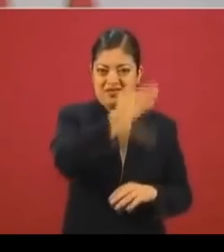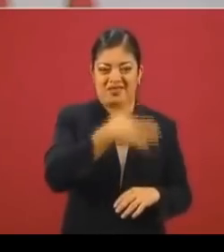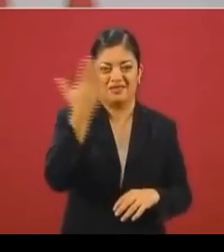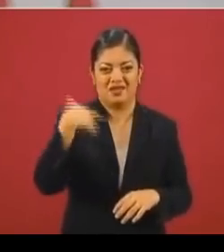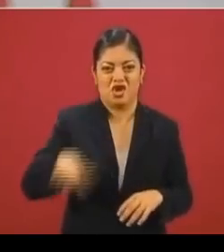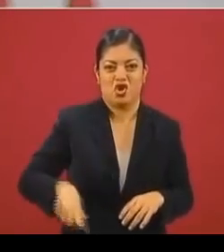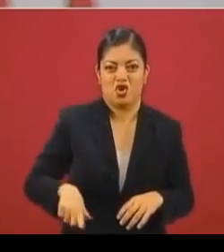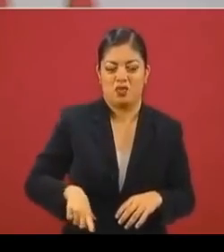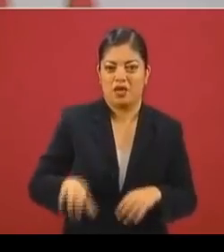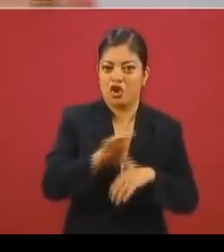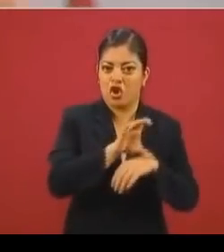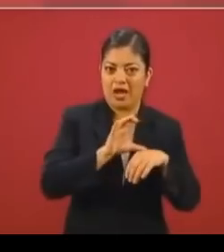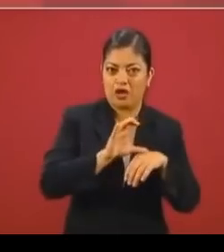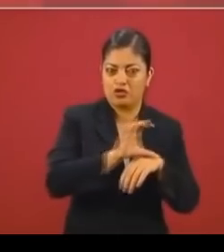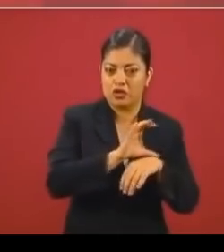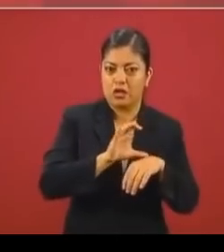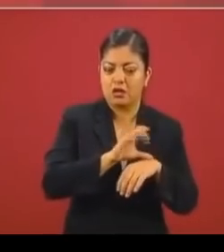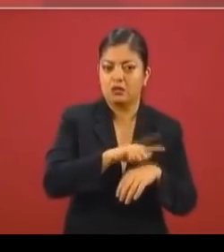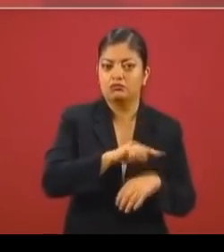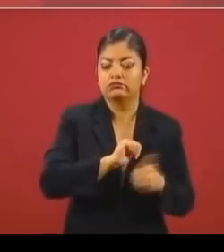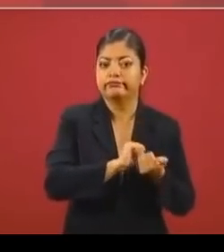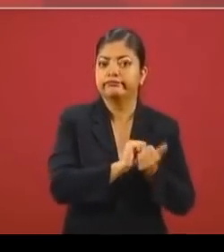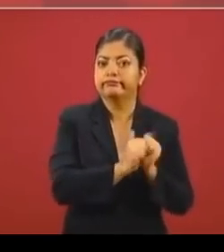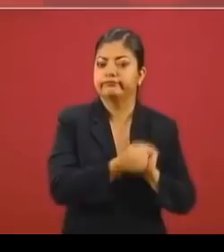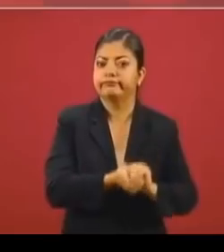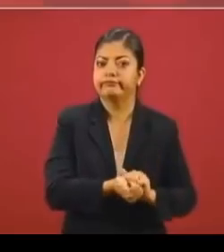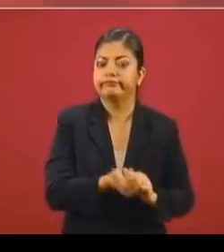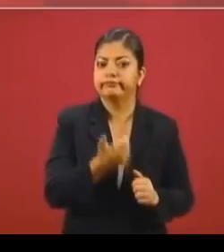Salinas, que dejó la economía también